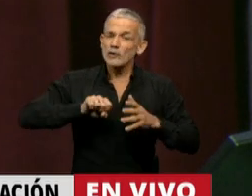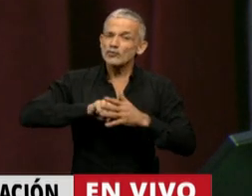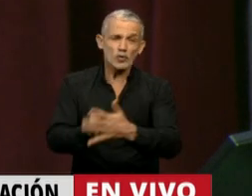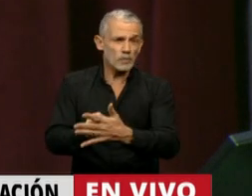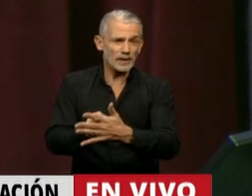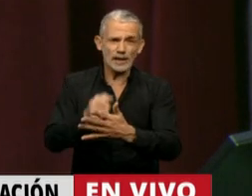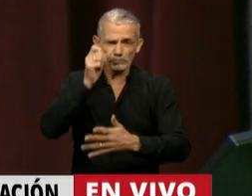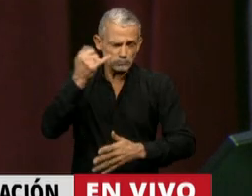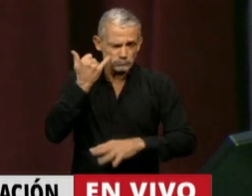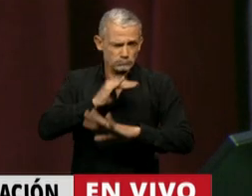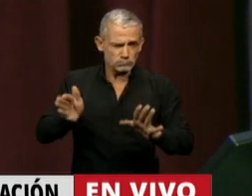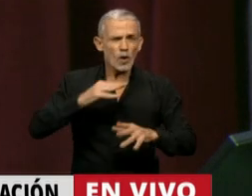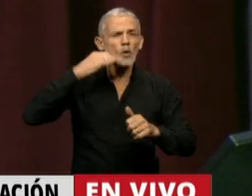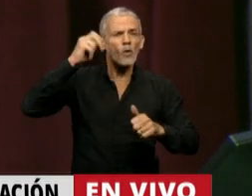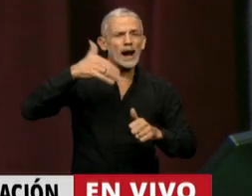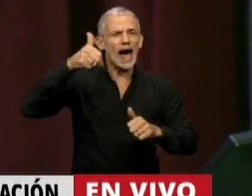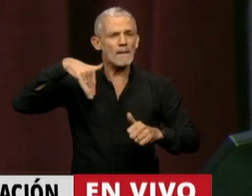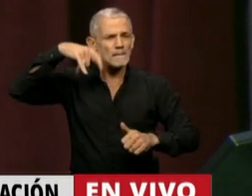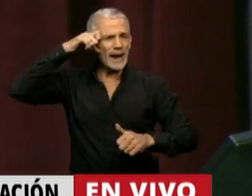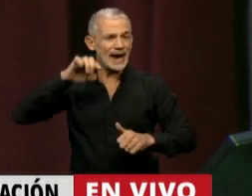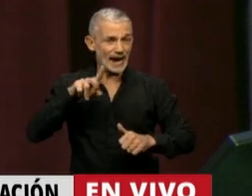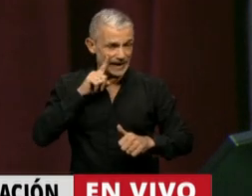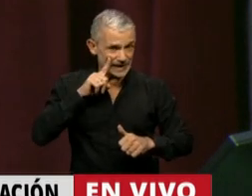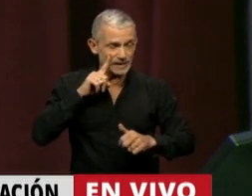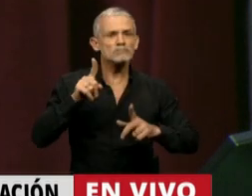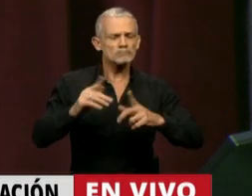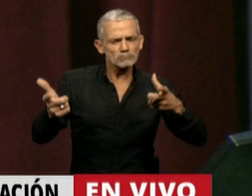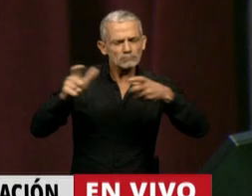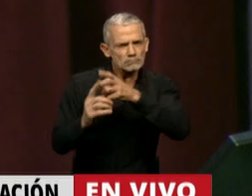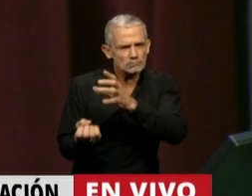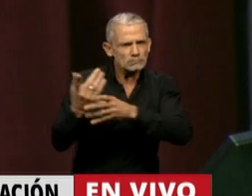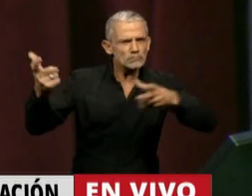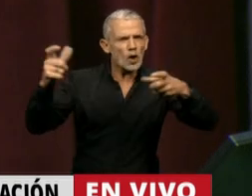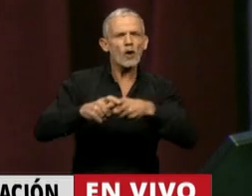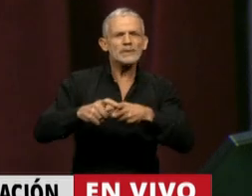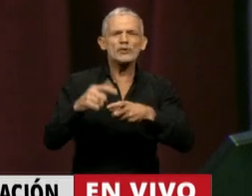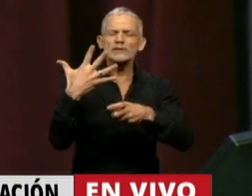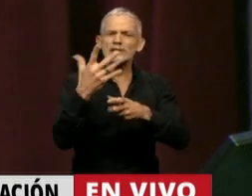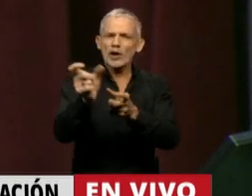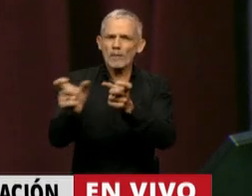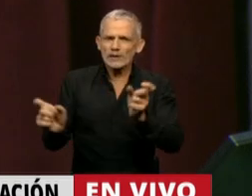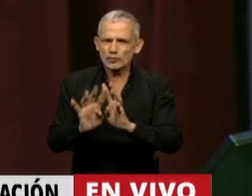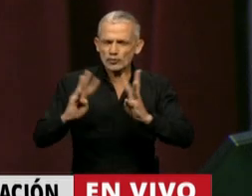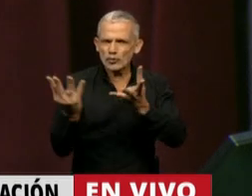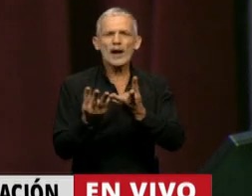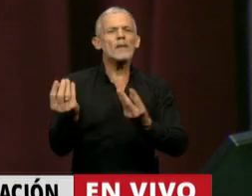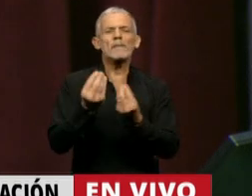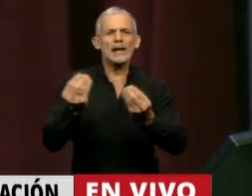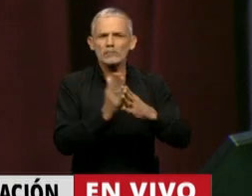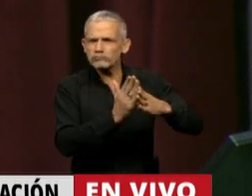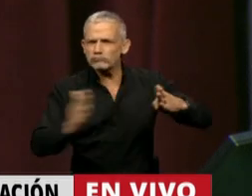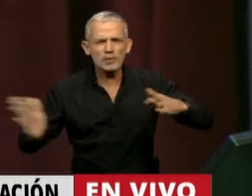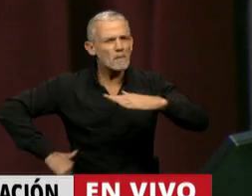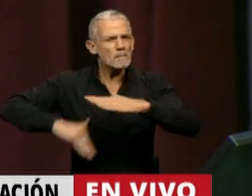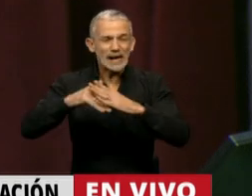manera inmediata al diputado Juan ameri conformar una comisión especial de cinco miembros para que en el plazo